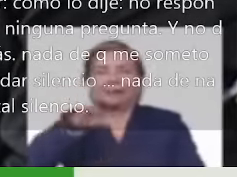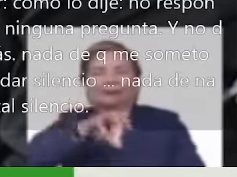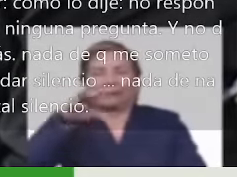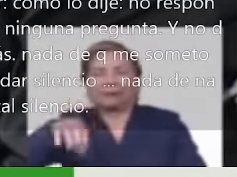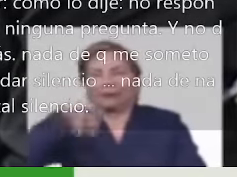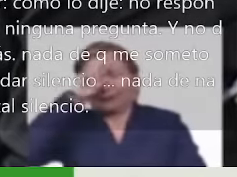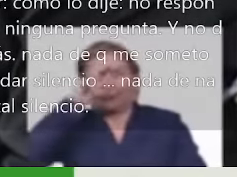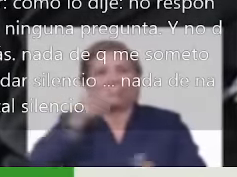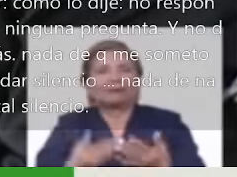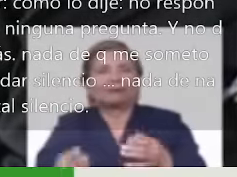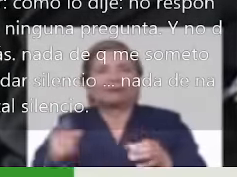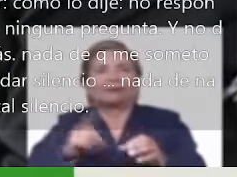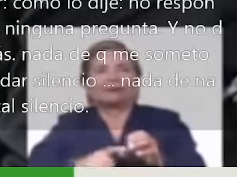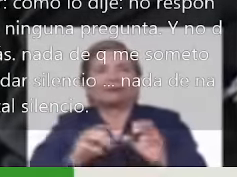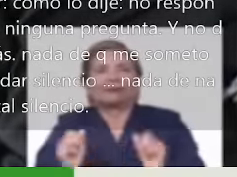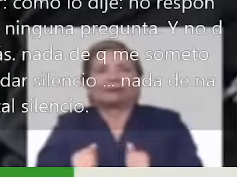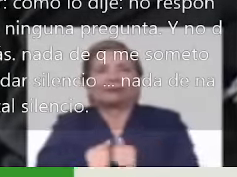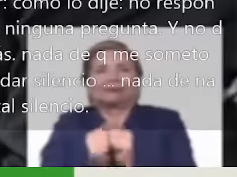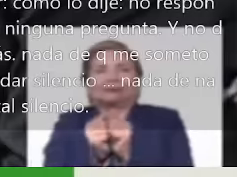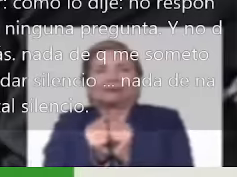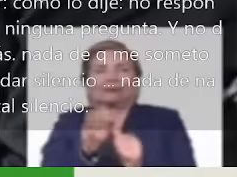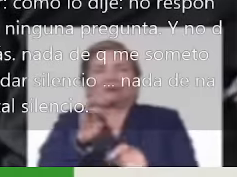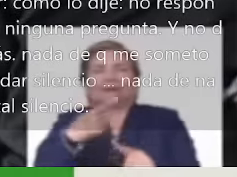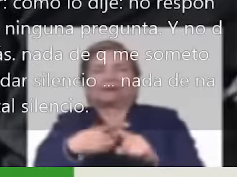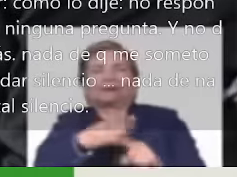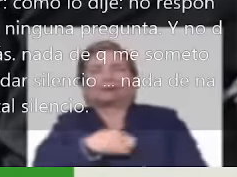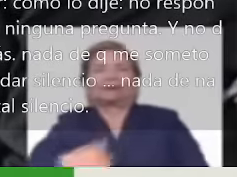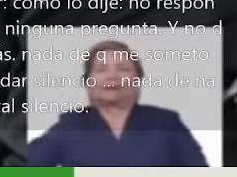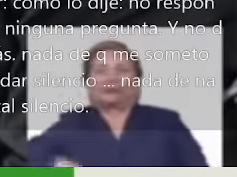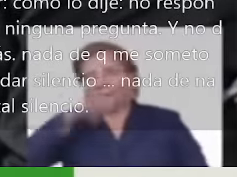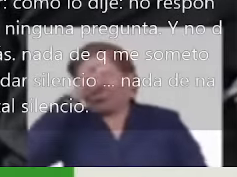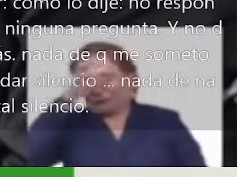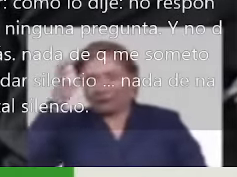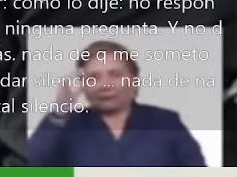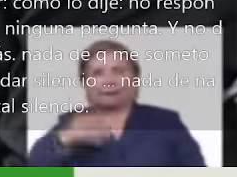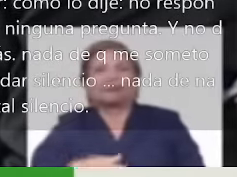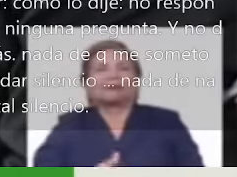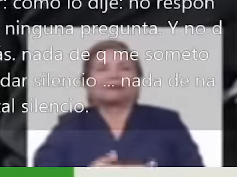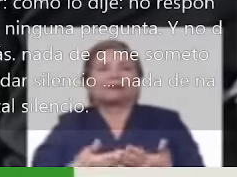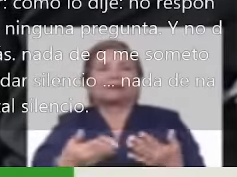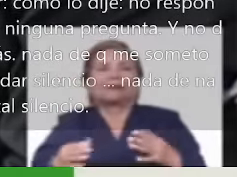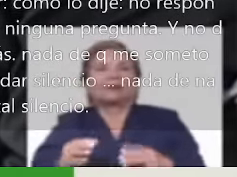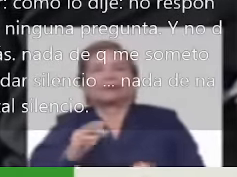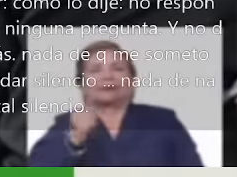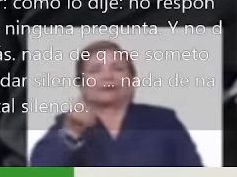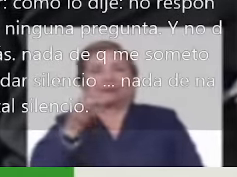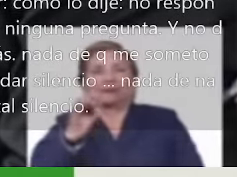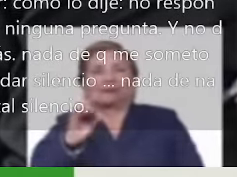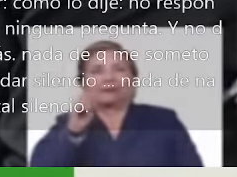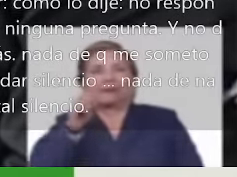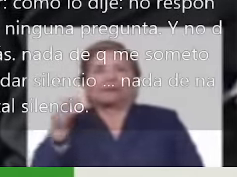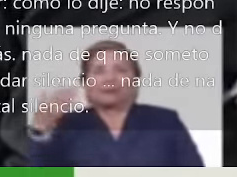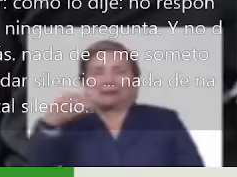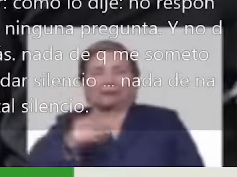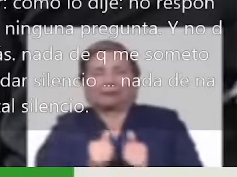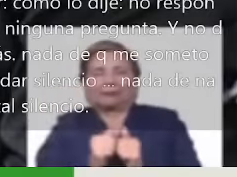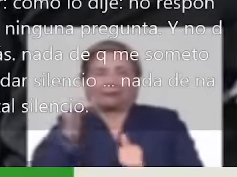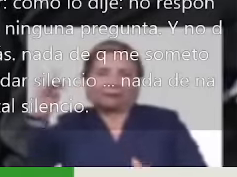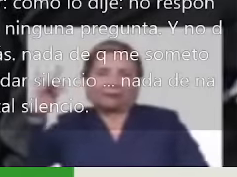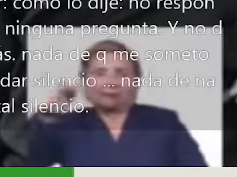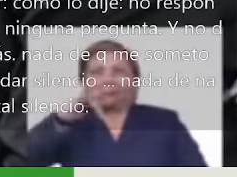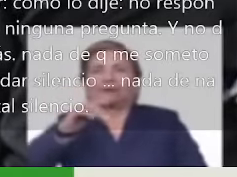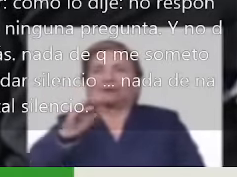país, integrando la comitiva del expresidente Pedro Castillo Terrones, y en 18 de ellos viajó también el